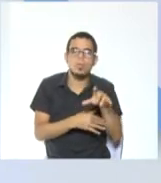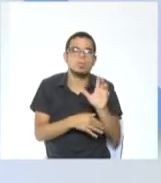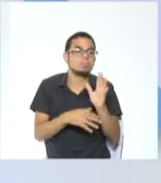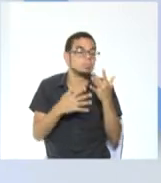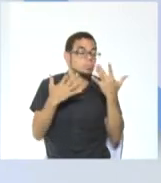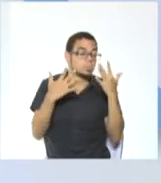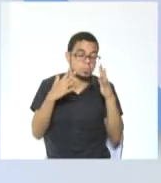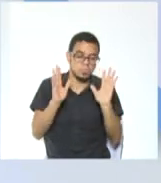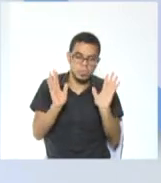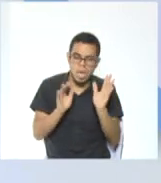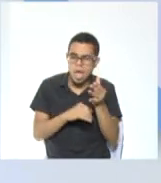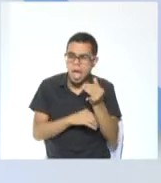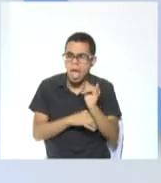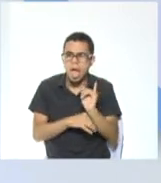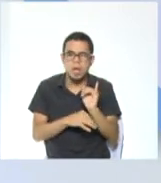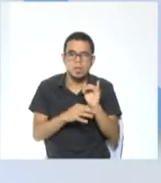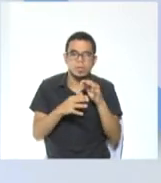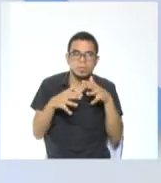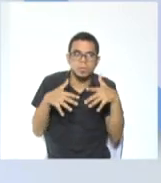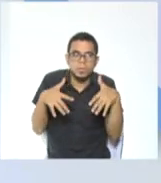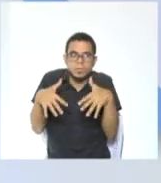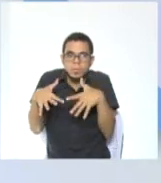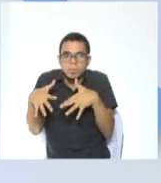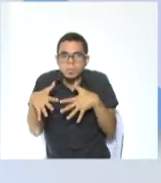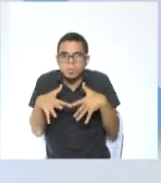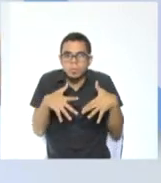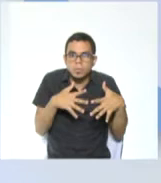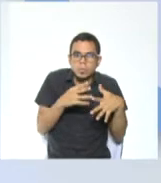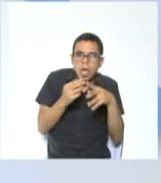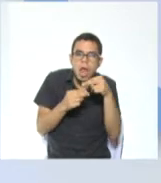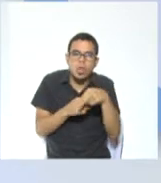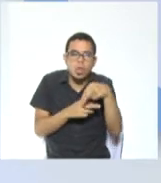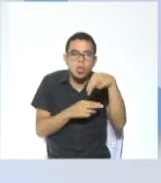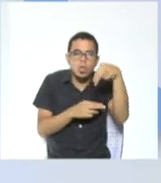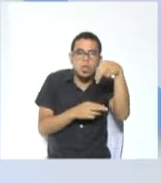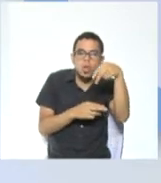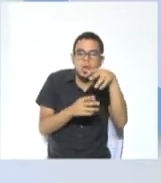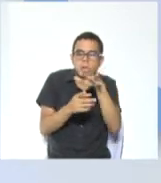Guatire existe un encanto al norte del río